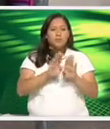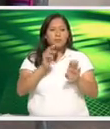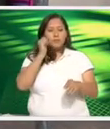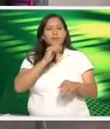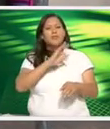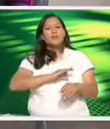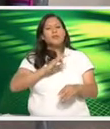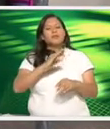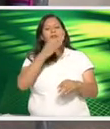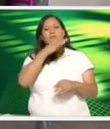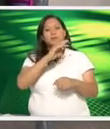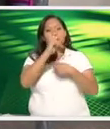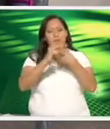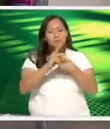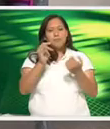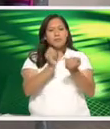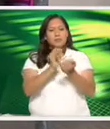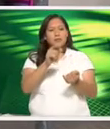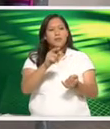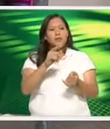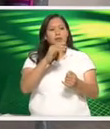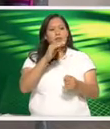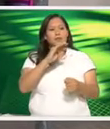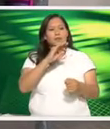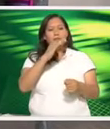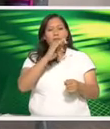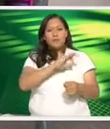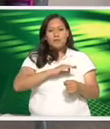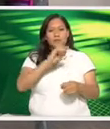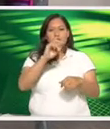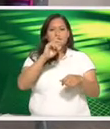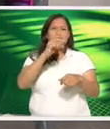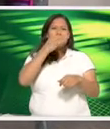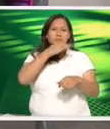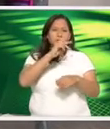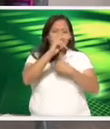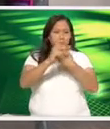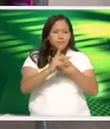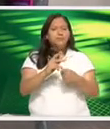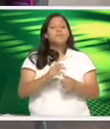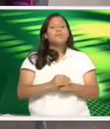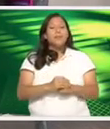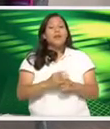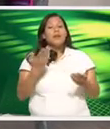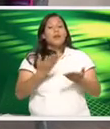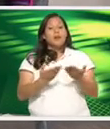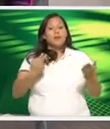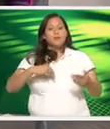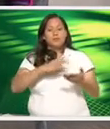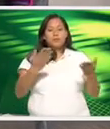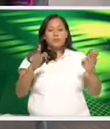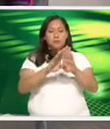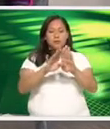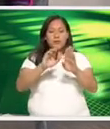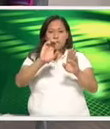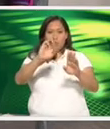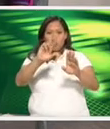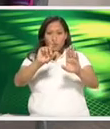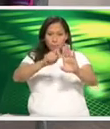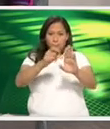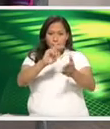felices fiestas patrias y feliz Día de la Patria mañana. Felices fiestas. Y nosotros es momento de irnos a cerrar con broche de oro el